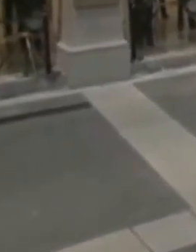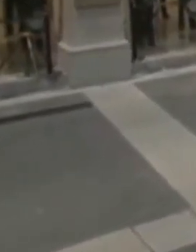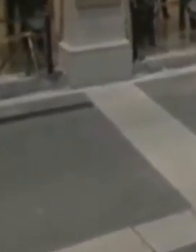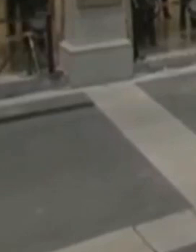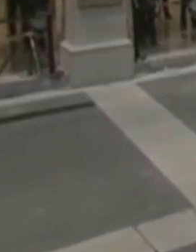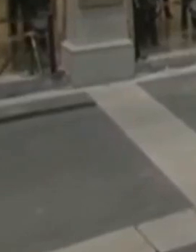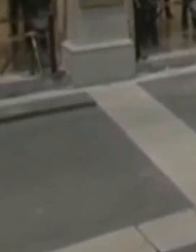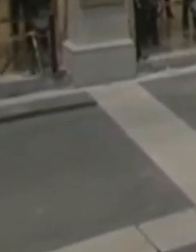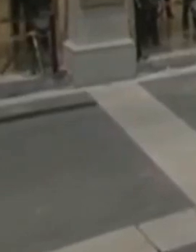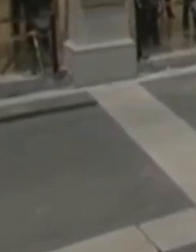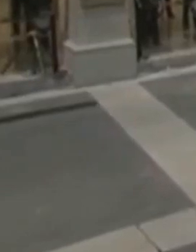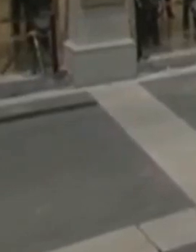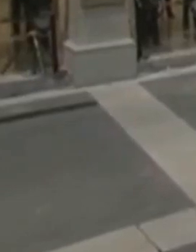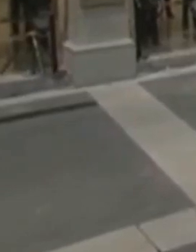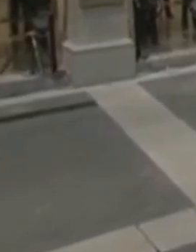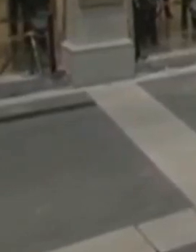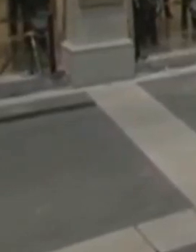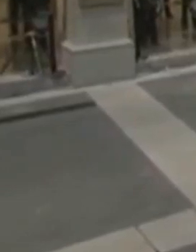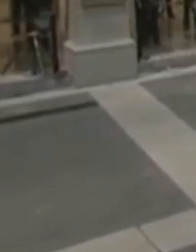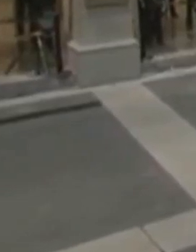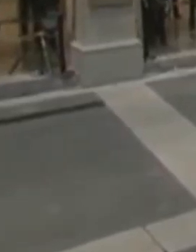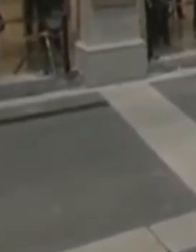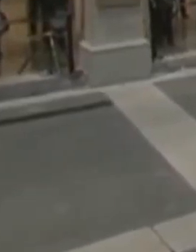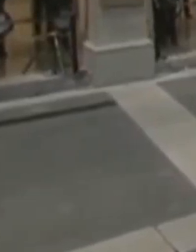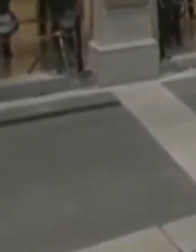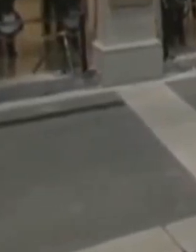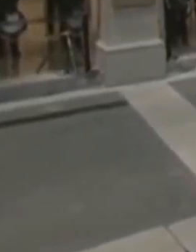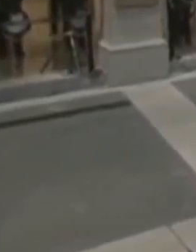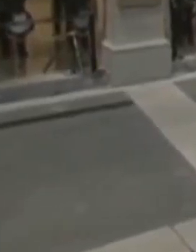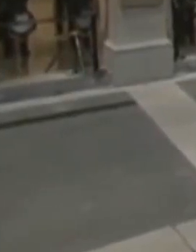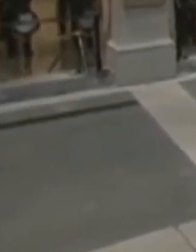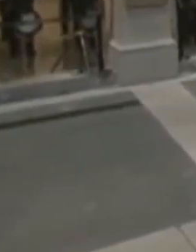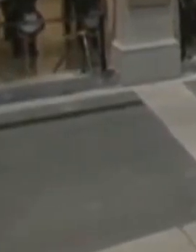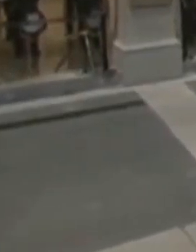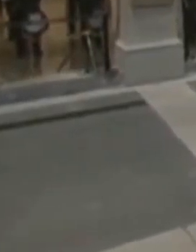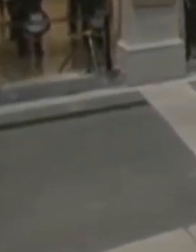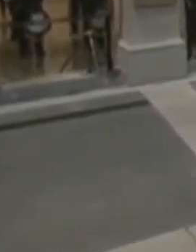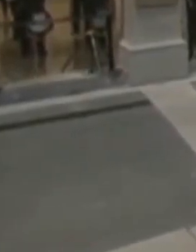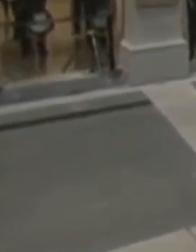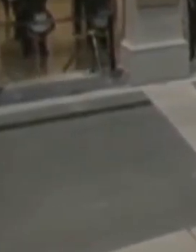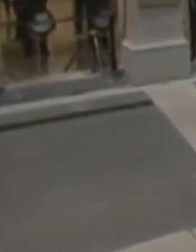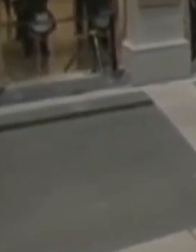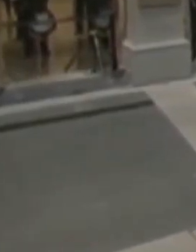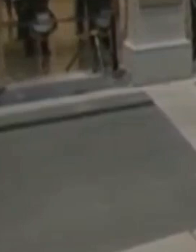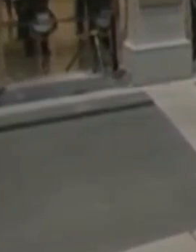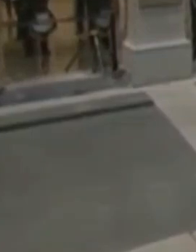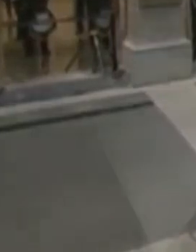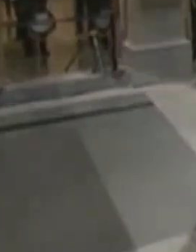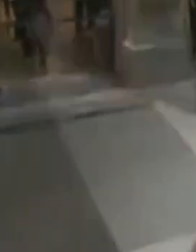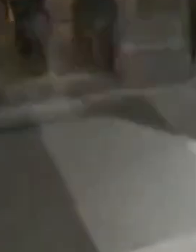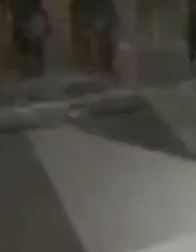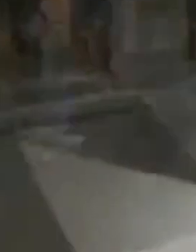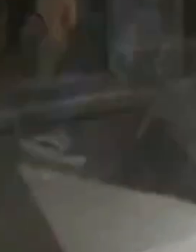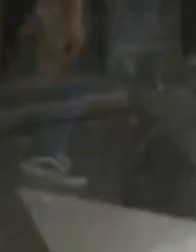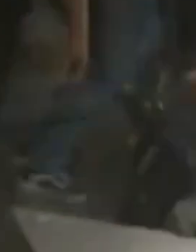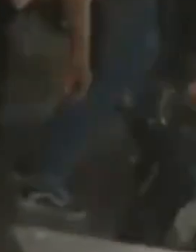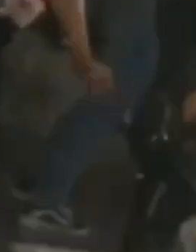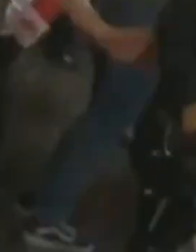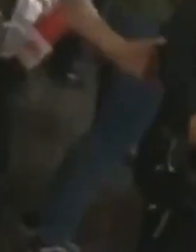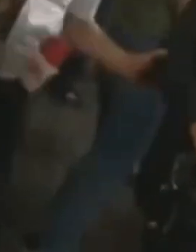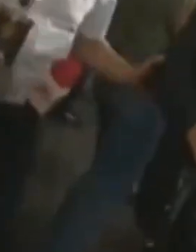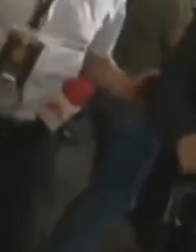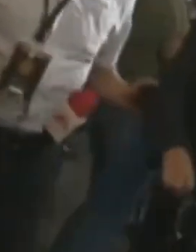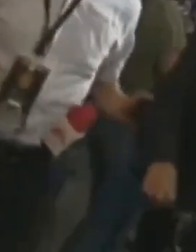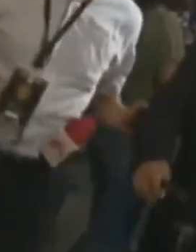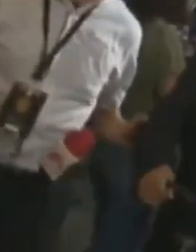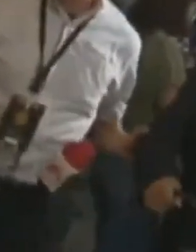la estaremos escuchando de manera completa en voz de uno de los integrantes de la Secretaría de la Mesa Directiva